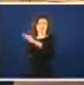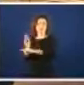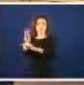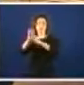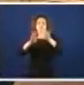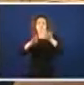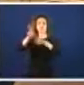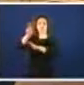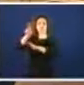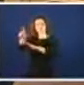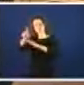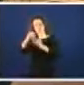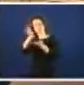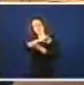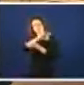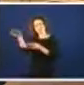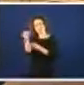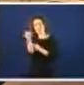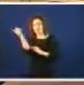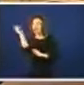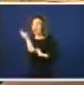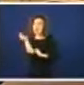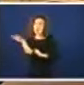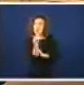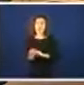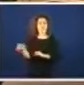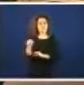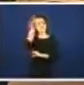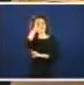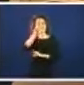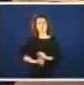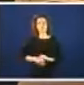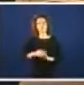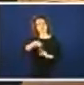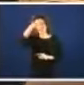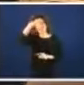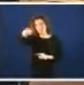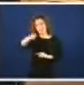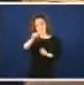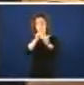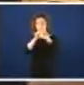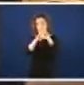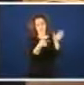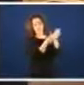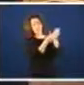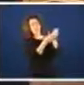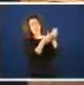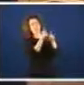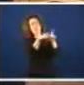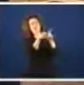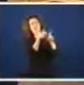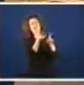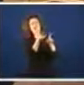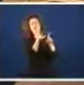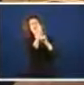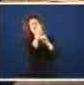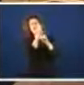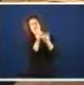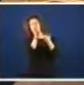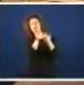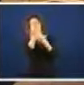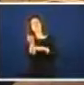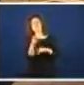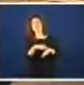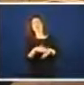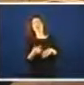orixe desconhecida E xa vemos pola prensa Para que foron utilizados Eses 21 millóns de pesetas Por iso,